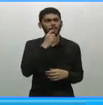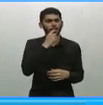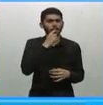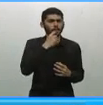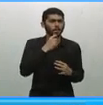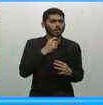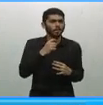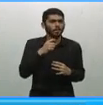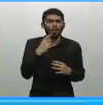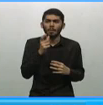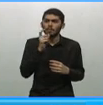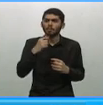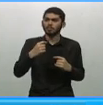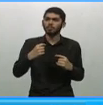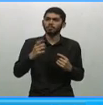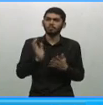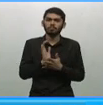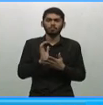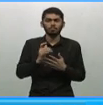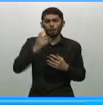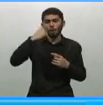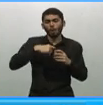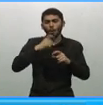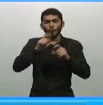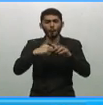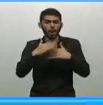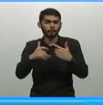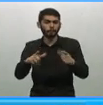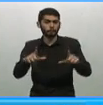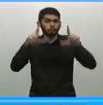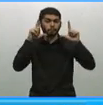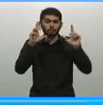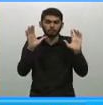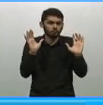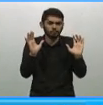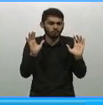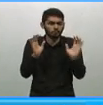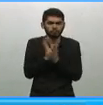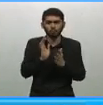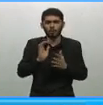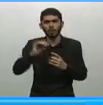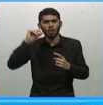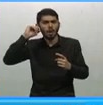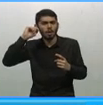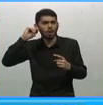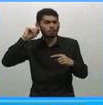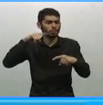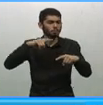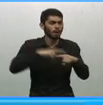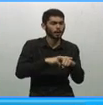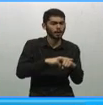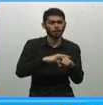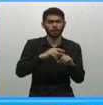que yo no no no me a ver por ahí por por nombre o por año por partido por por